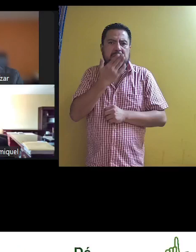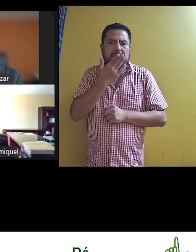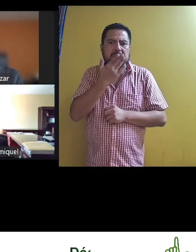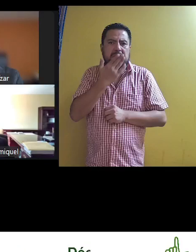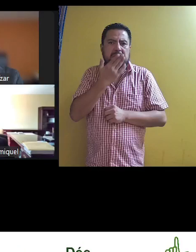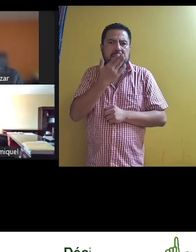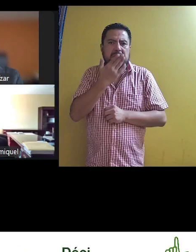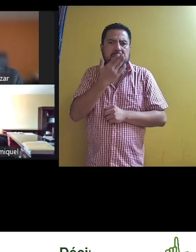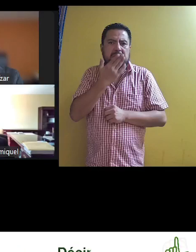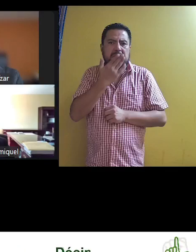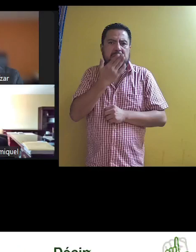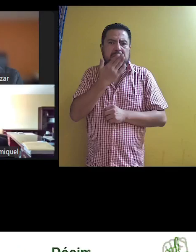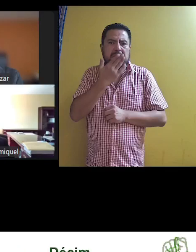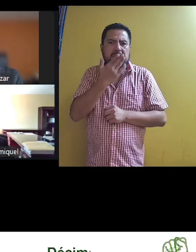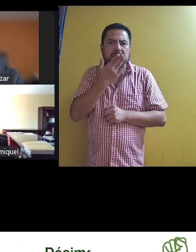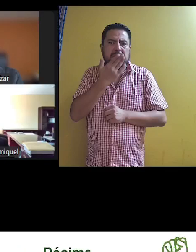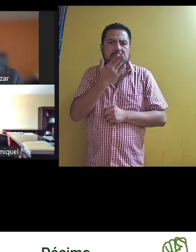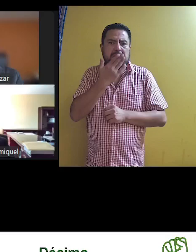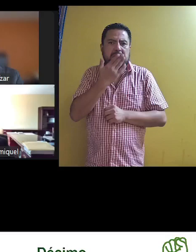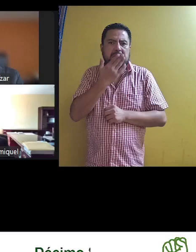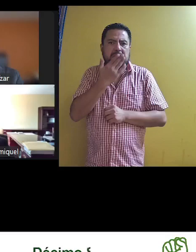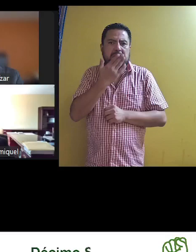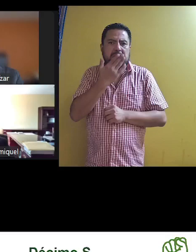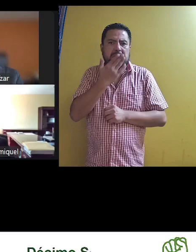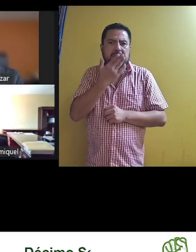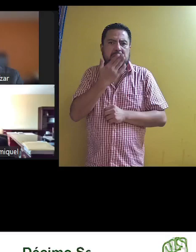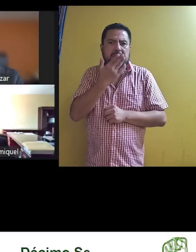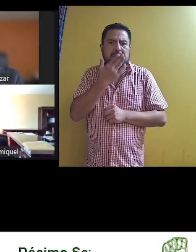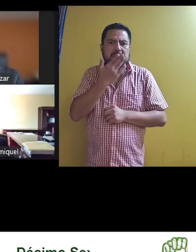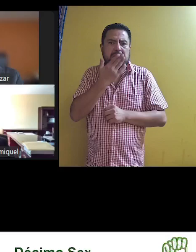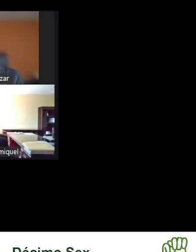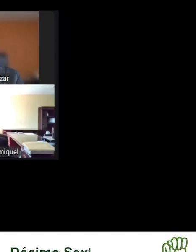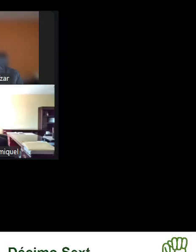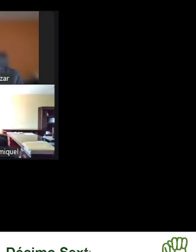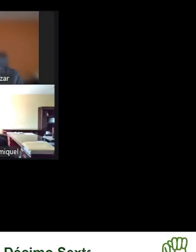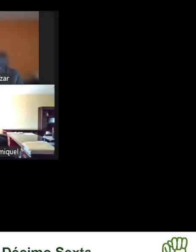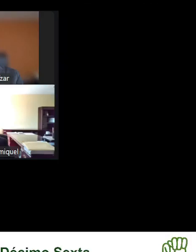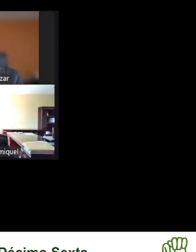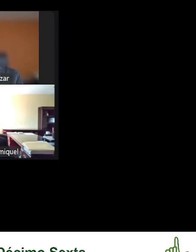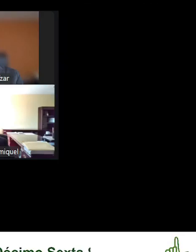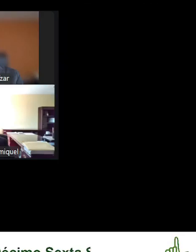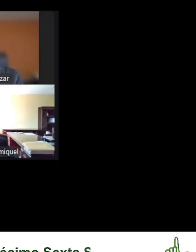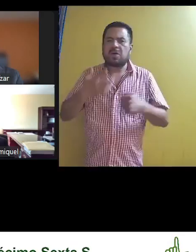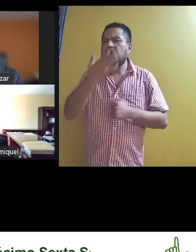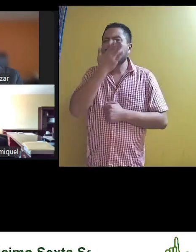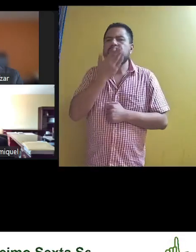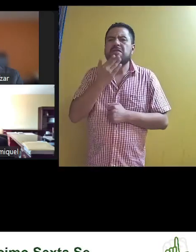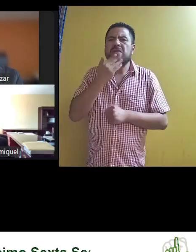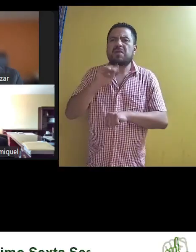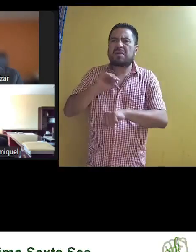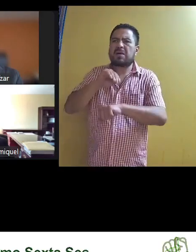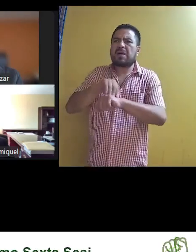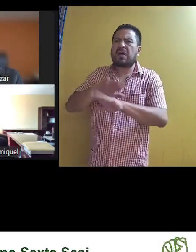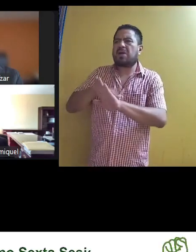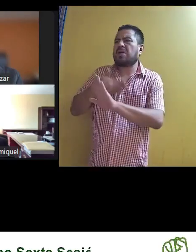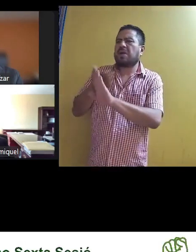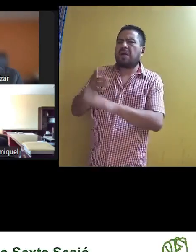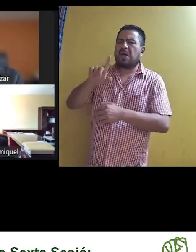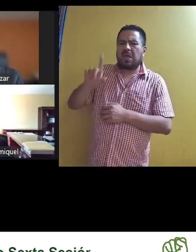se afectaban derechos político-electorales de la quejosa y que no contenía estereotipos de